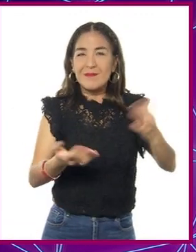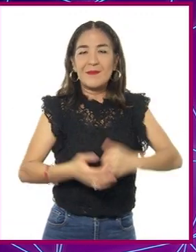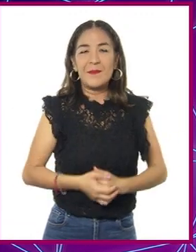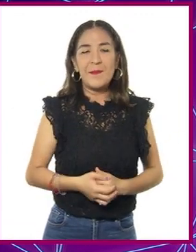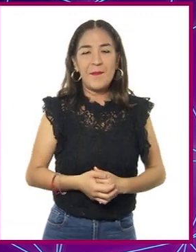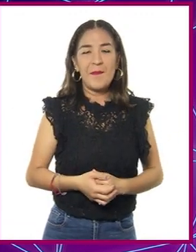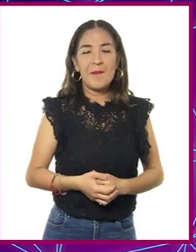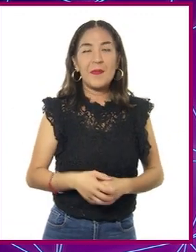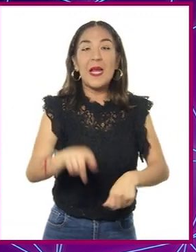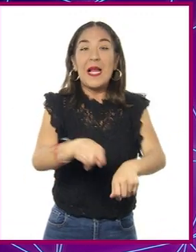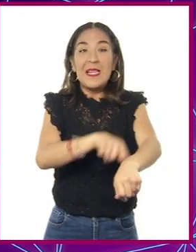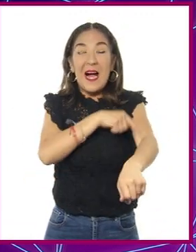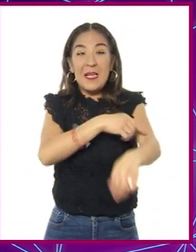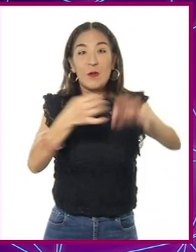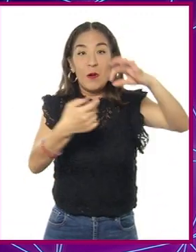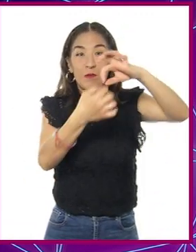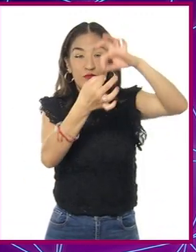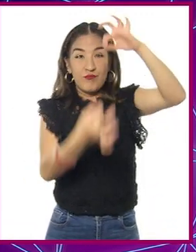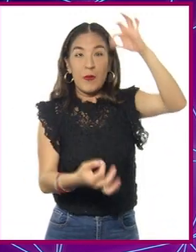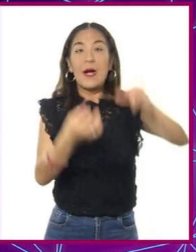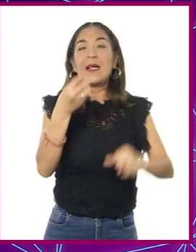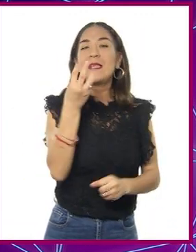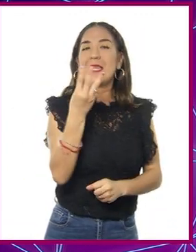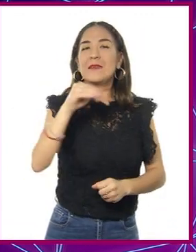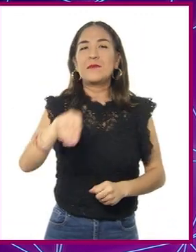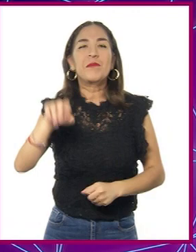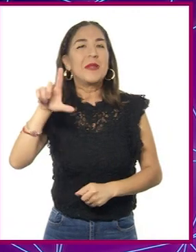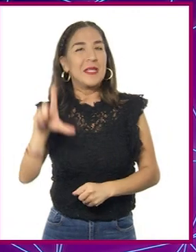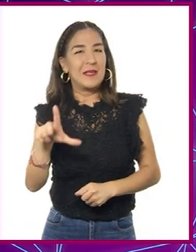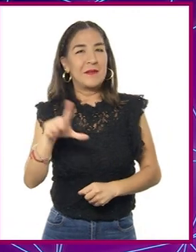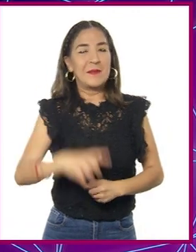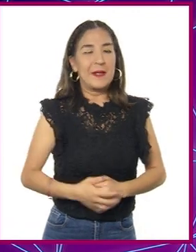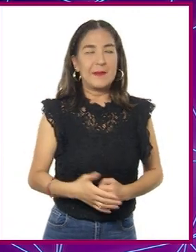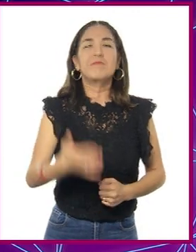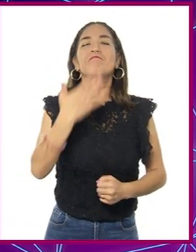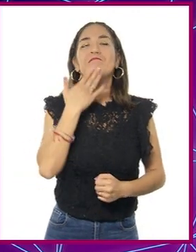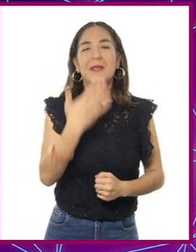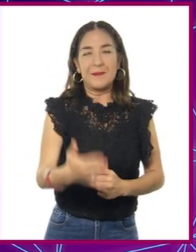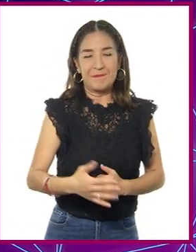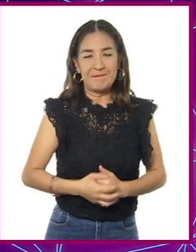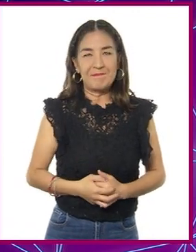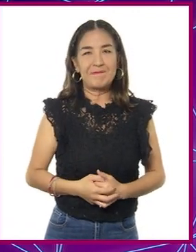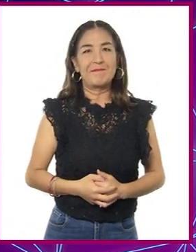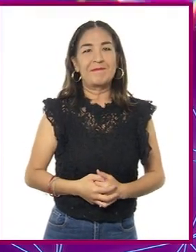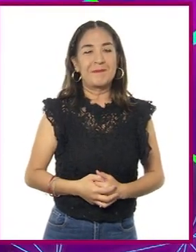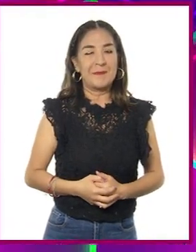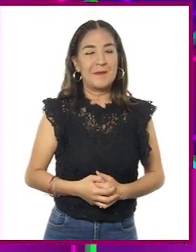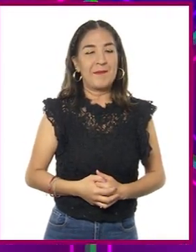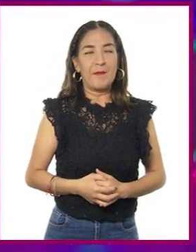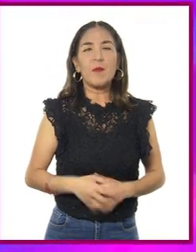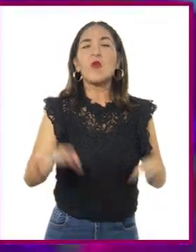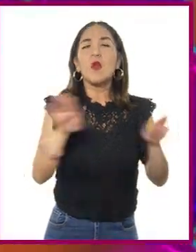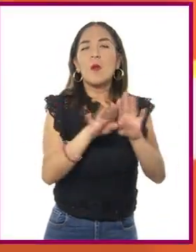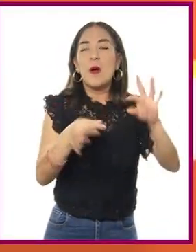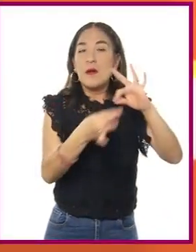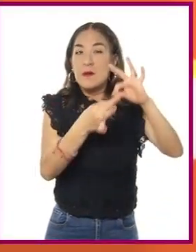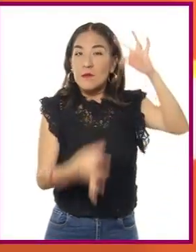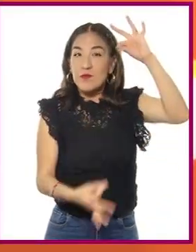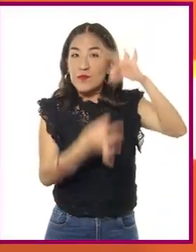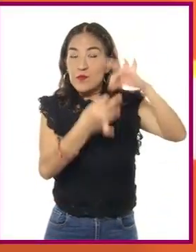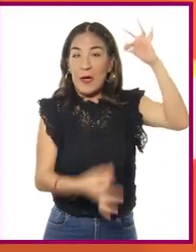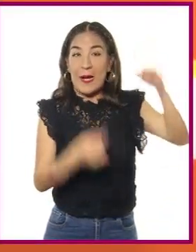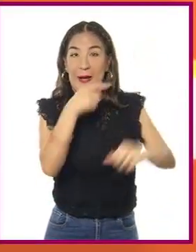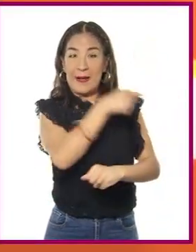un alargamiento de 3 milímetros, maestro Julio. Correcto. Para estirar un objeto